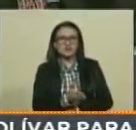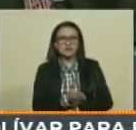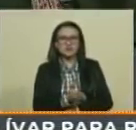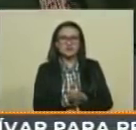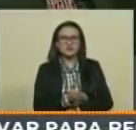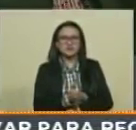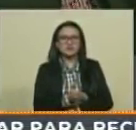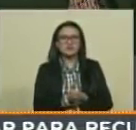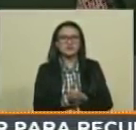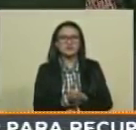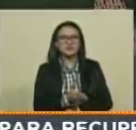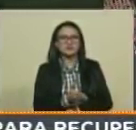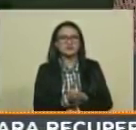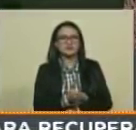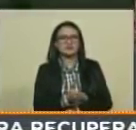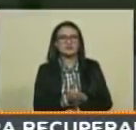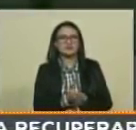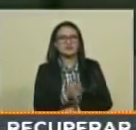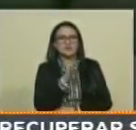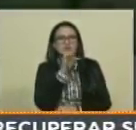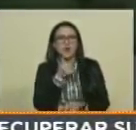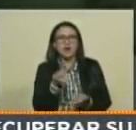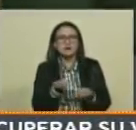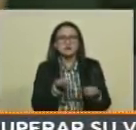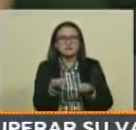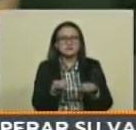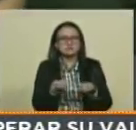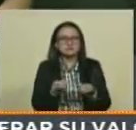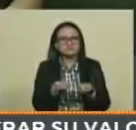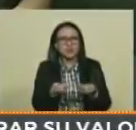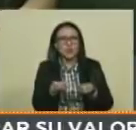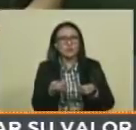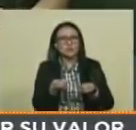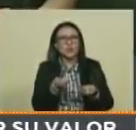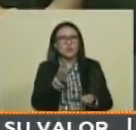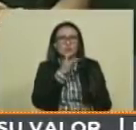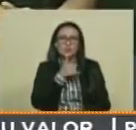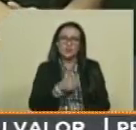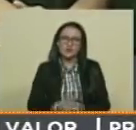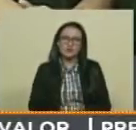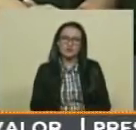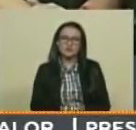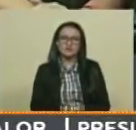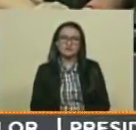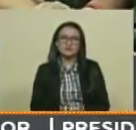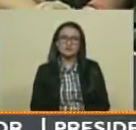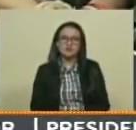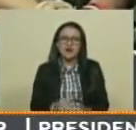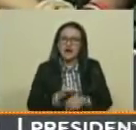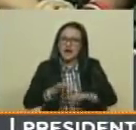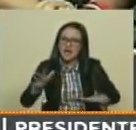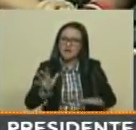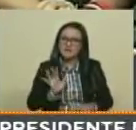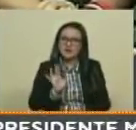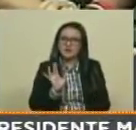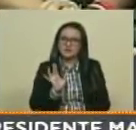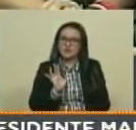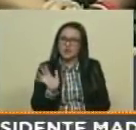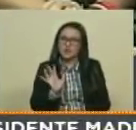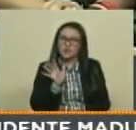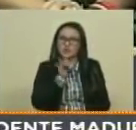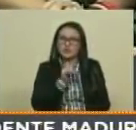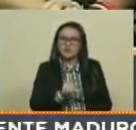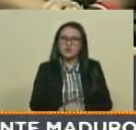absoluta, sin siquiera medir medidas sustitutivas, menos gravosas de privativa de libertad,